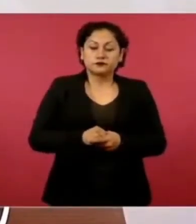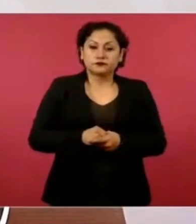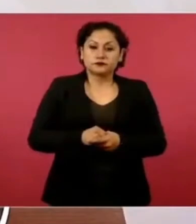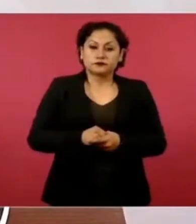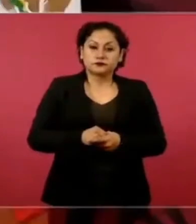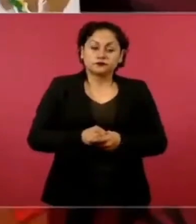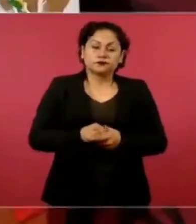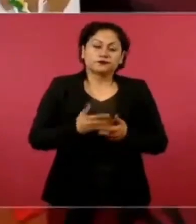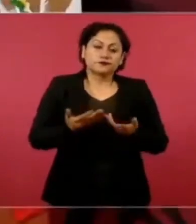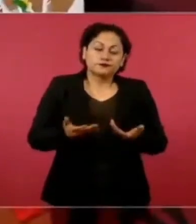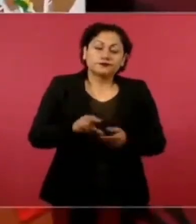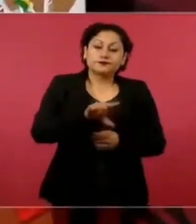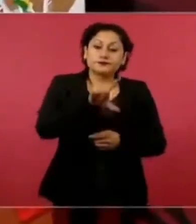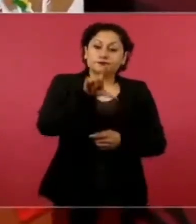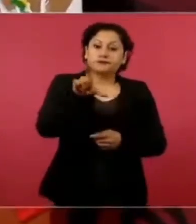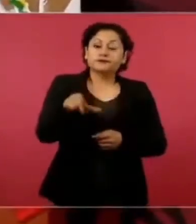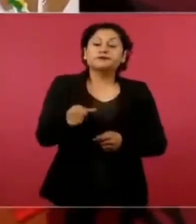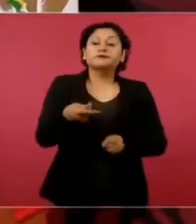Y resulta que